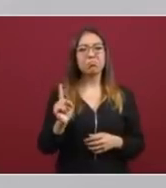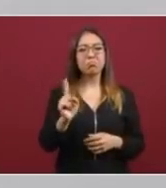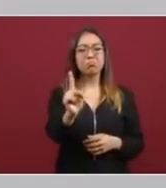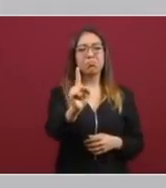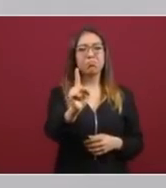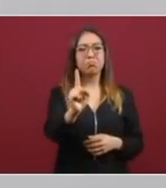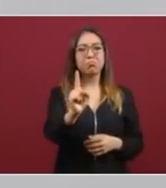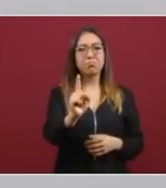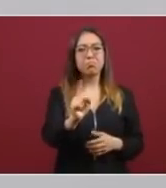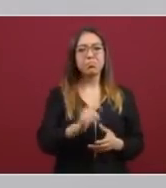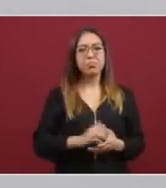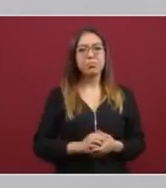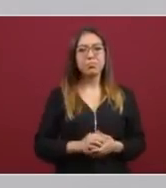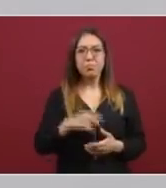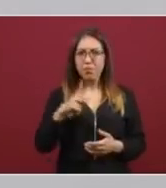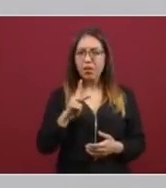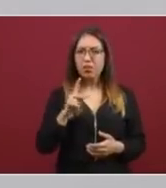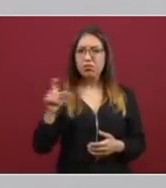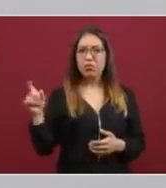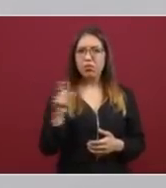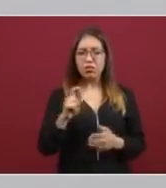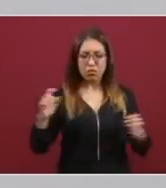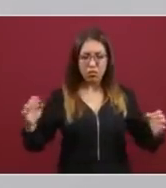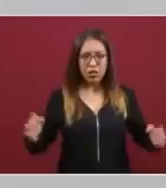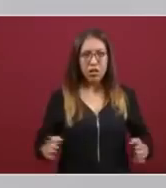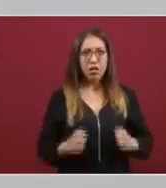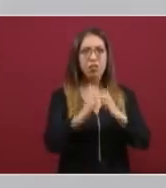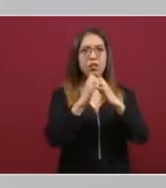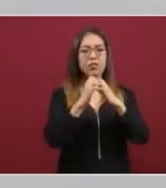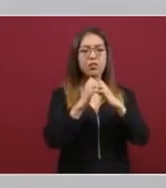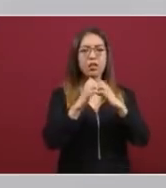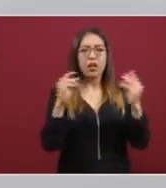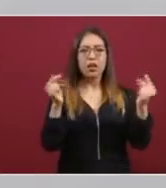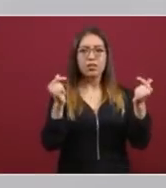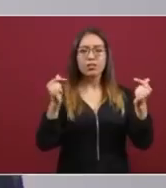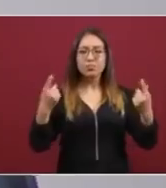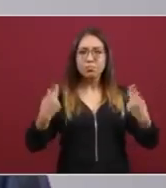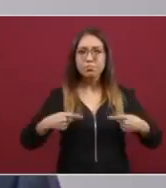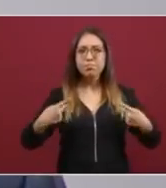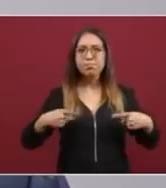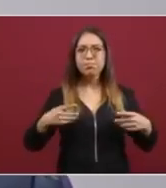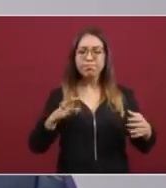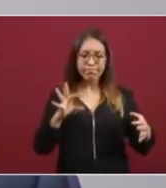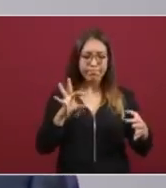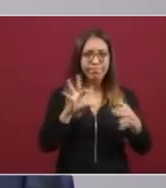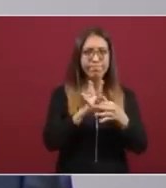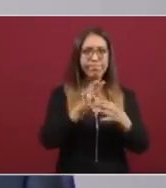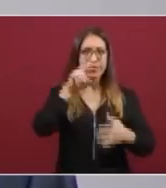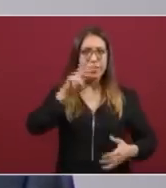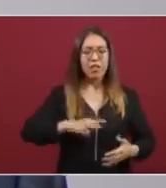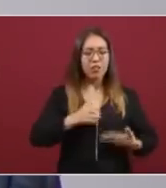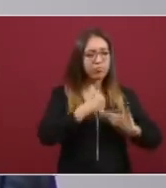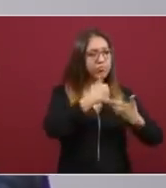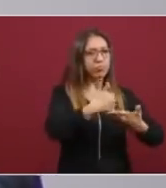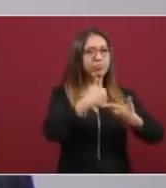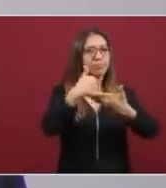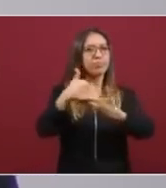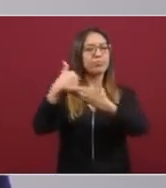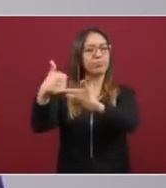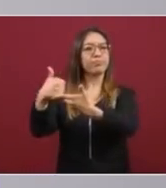cuando se necesita, la gente se une y es fraterna y es